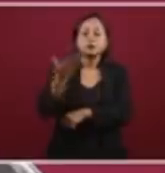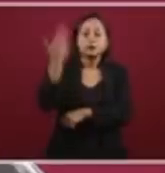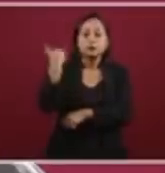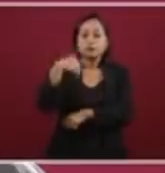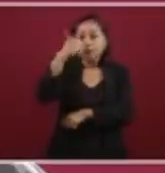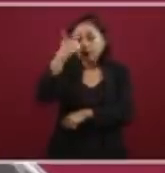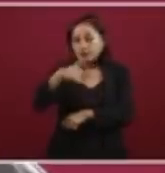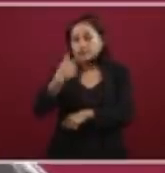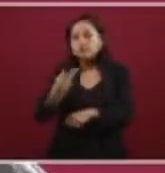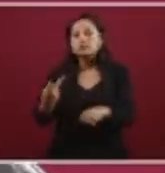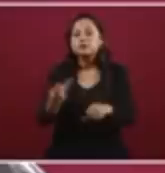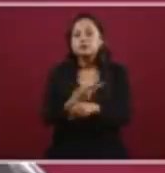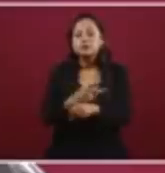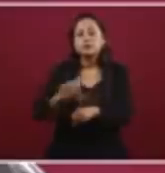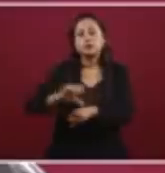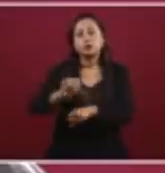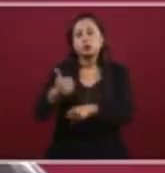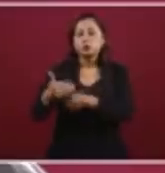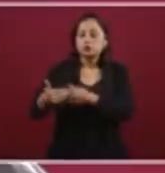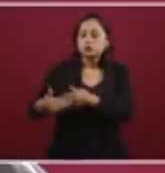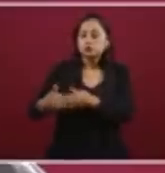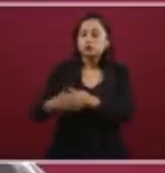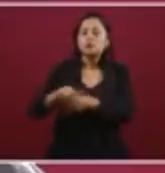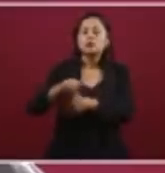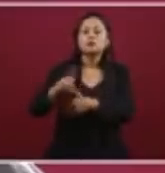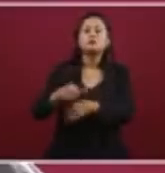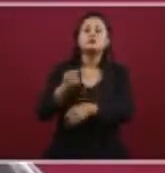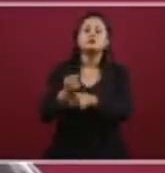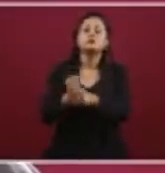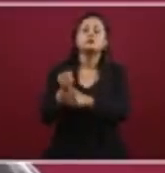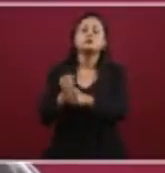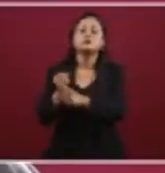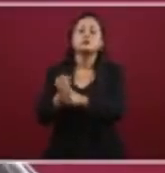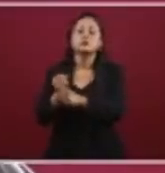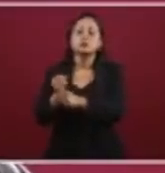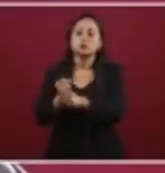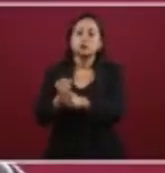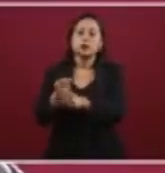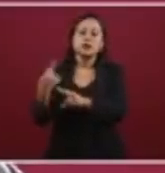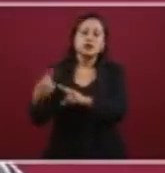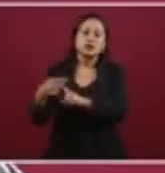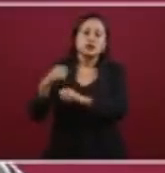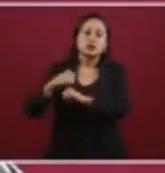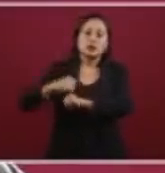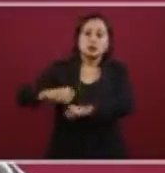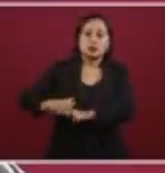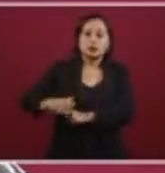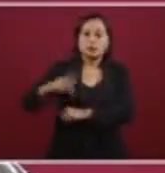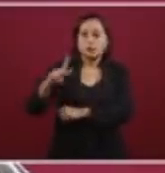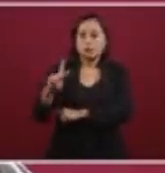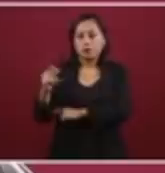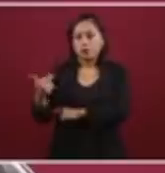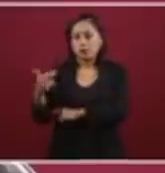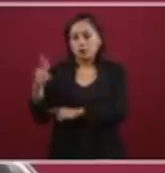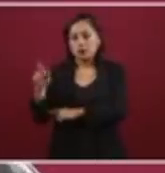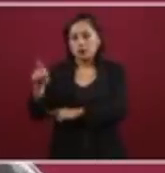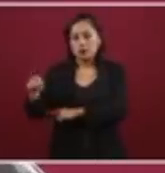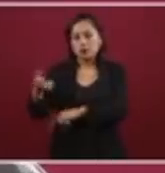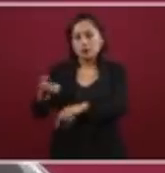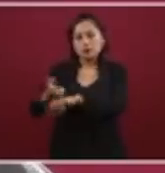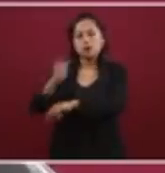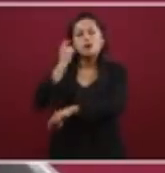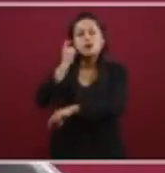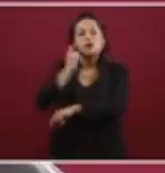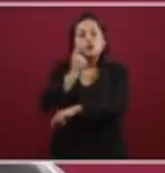hechos posteriores de investigación que empezaban a realizarse en primera fase por la propia dea local del estado de guerrero y después por la